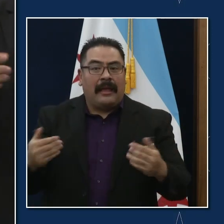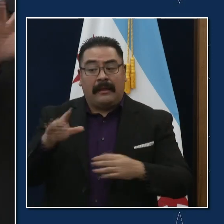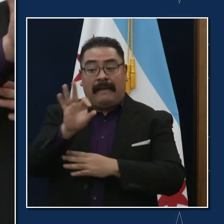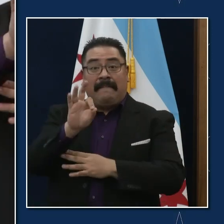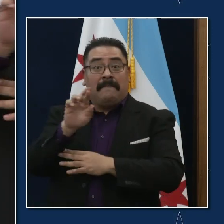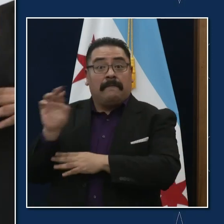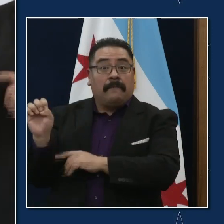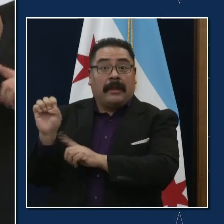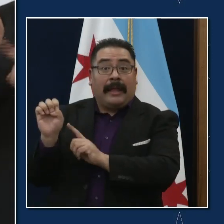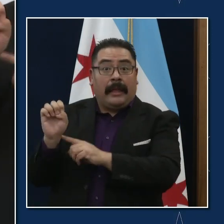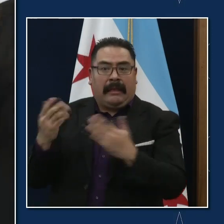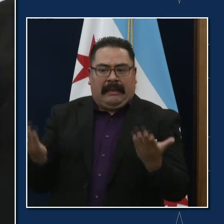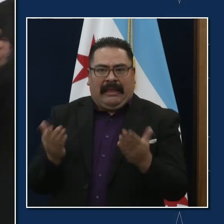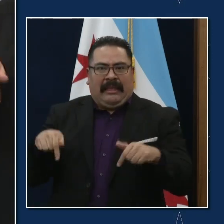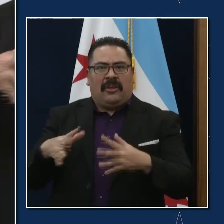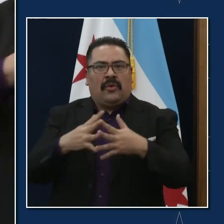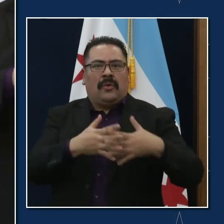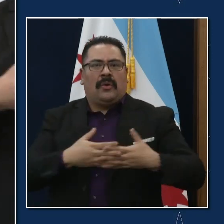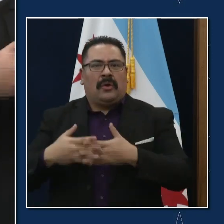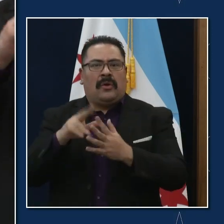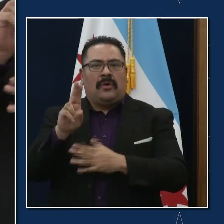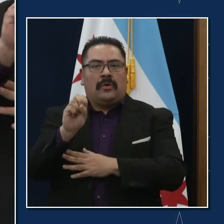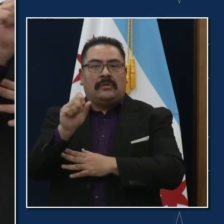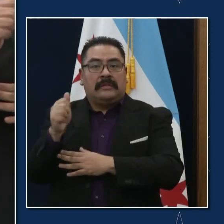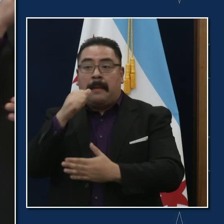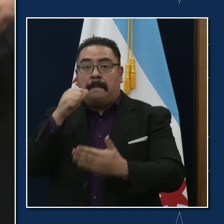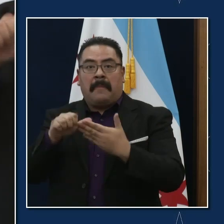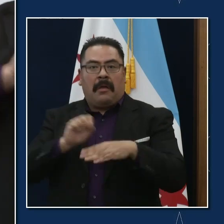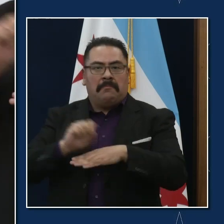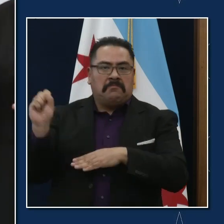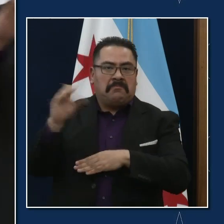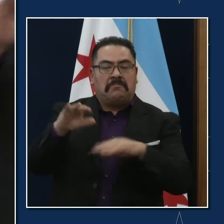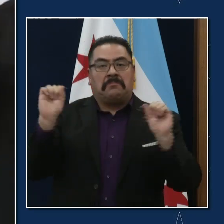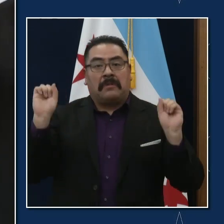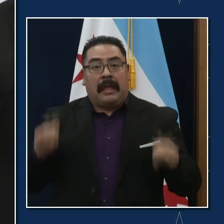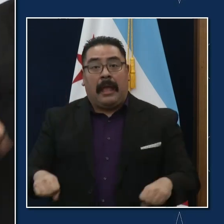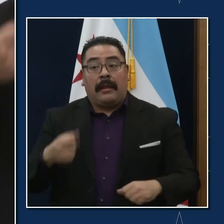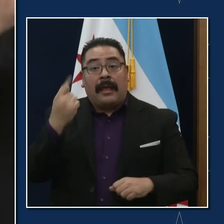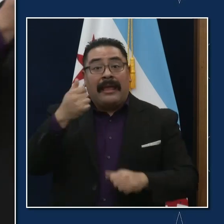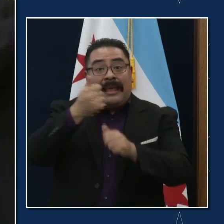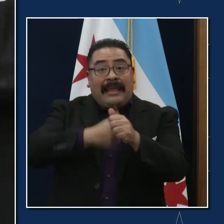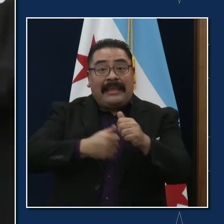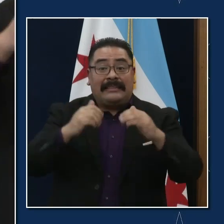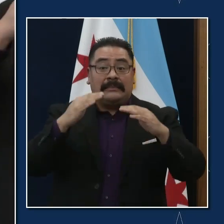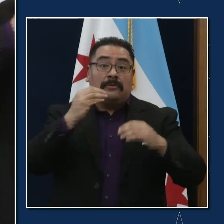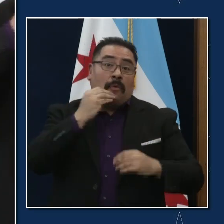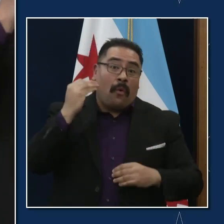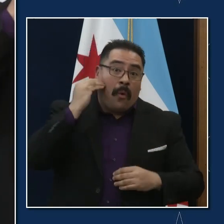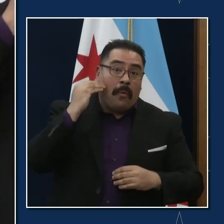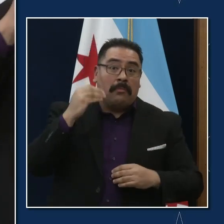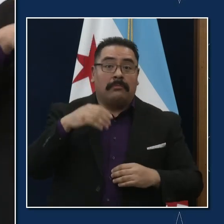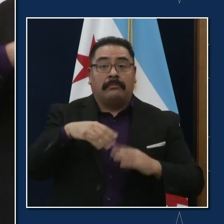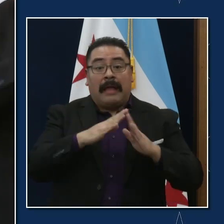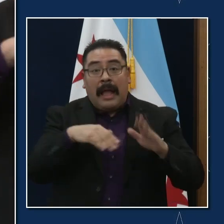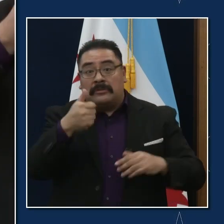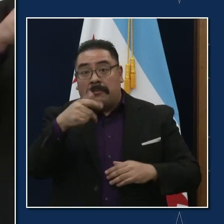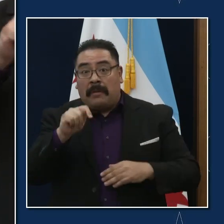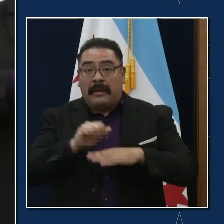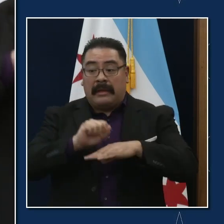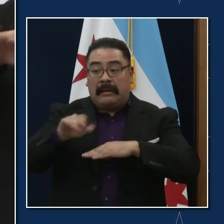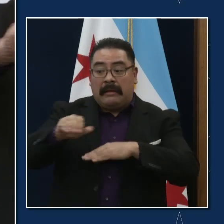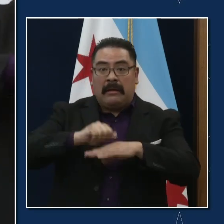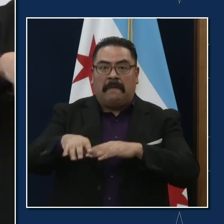están disponibles aquí en los Estados Unidos por correo. Cada hogar es elegible para 4 pruebas gratuitas y las